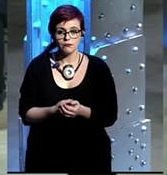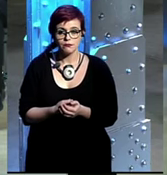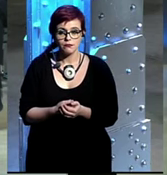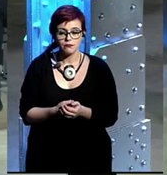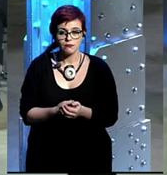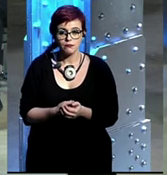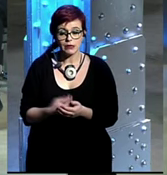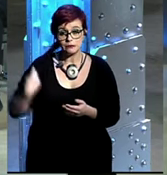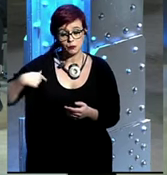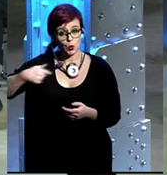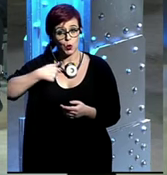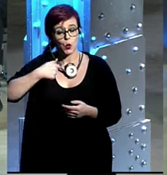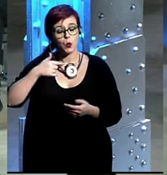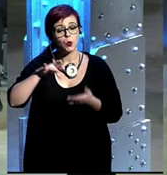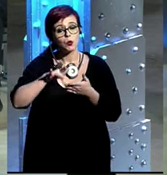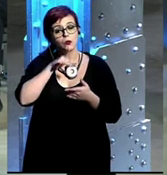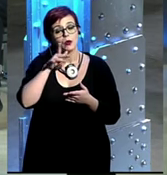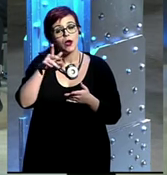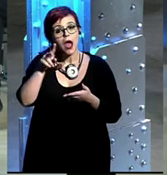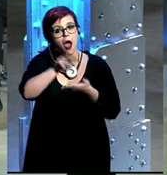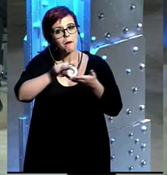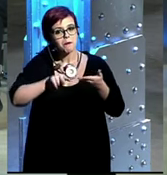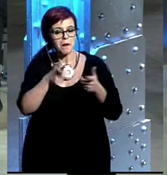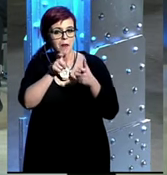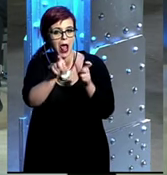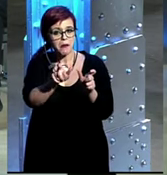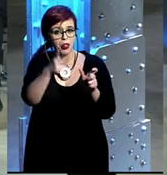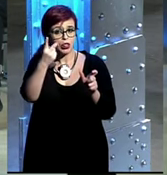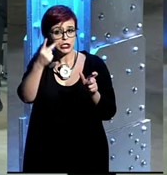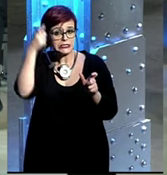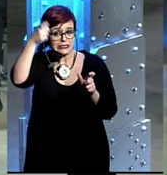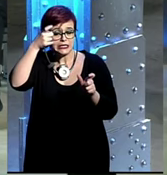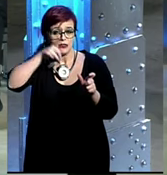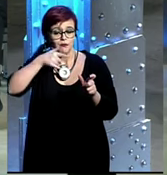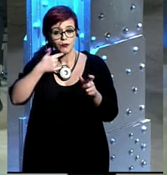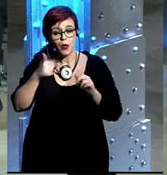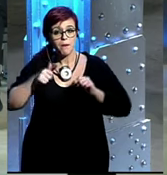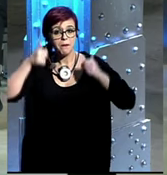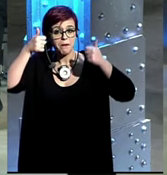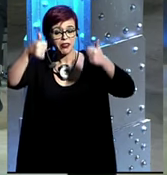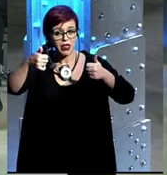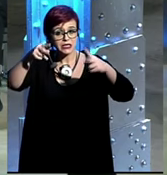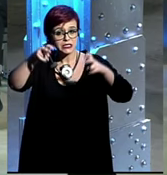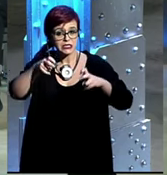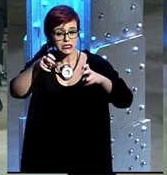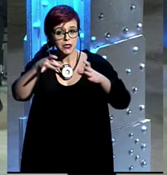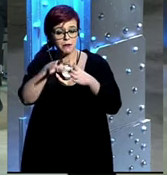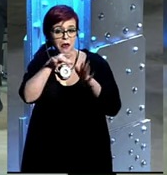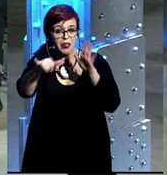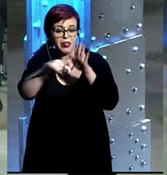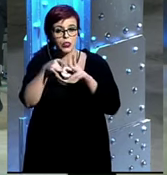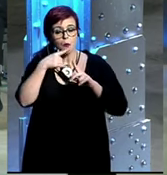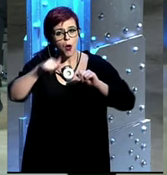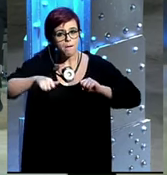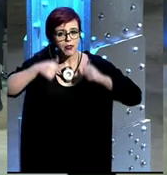Apuntado un poco dos palabras para intentar entrar en esta primera aproximación que has